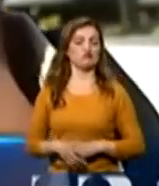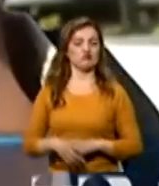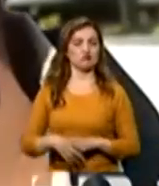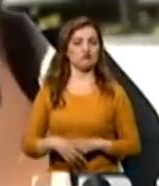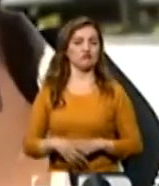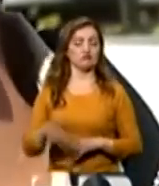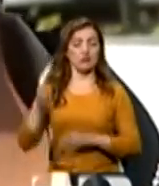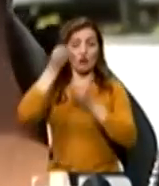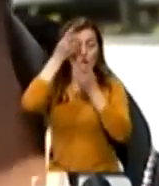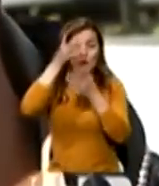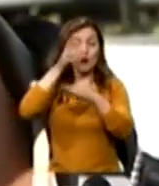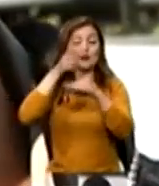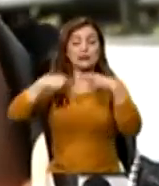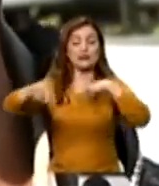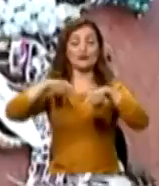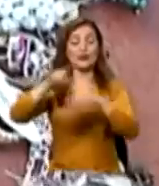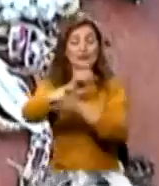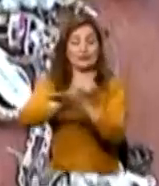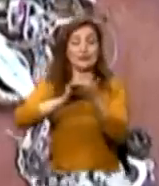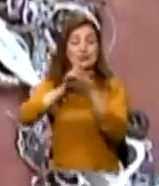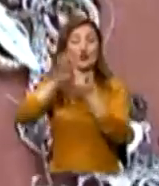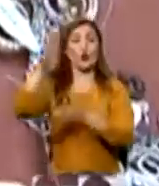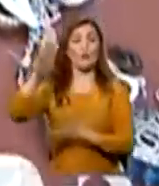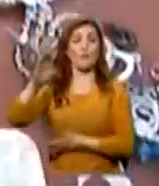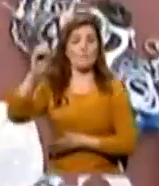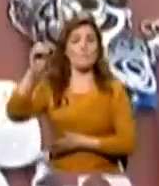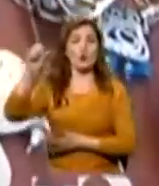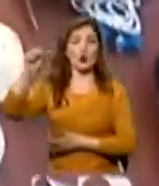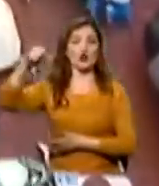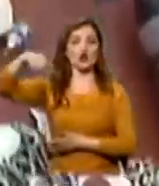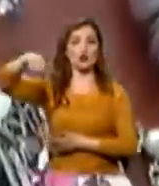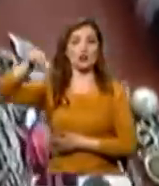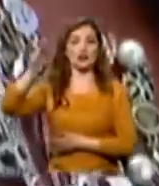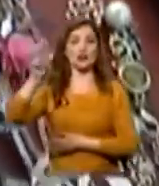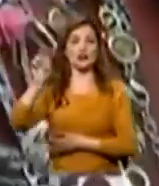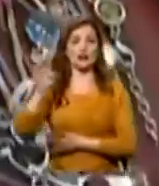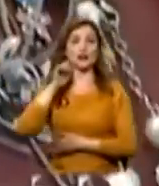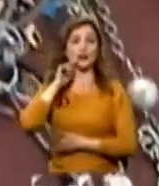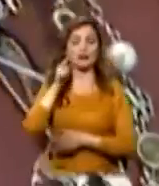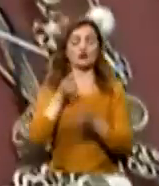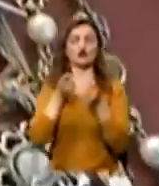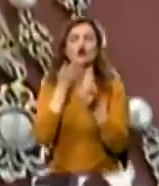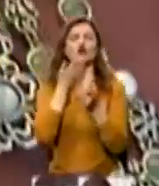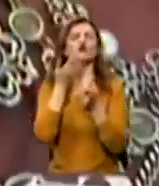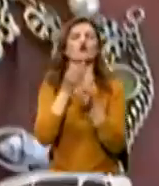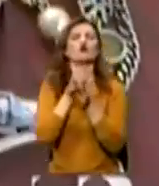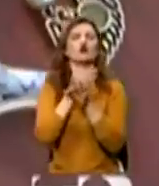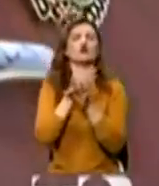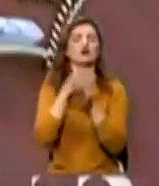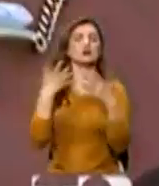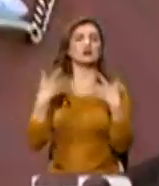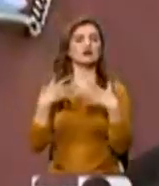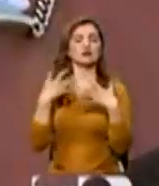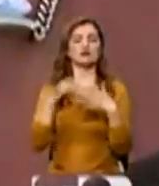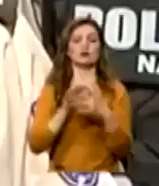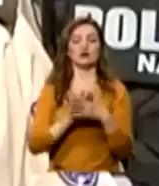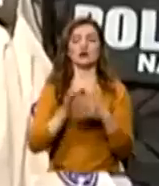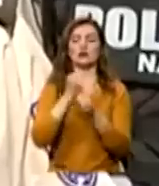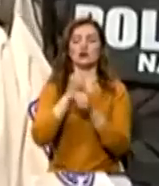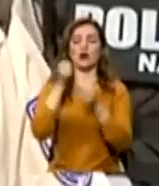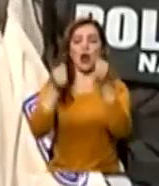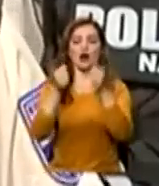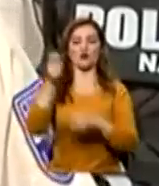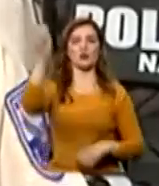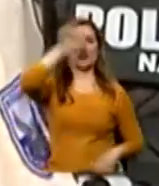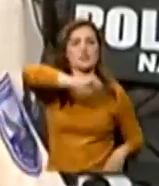informó el jefe del distrito El Bosque, Marco Antonio Soria, el modus operandi de estos antisociales habría sido actuar como limpia parabrisas. Entonces,